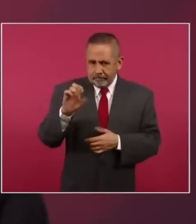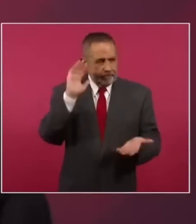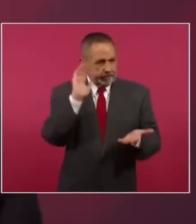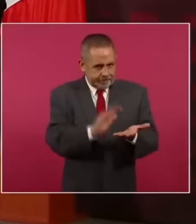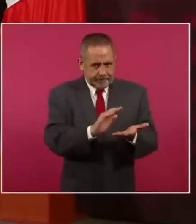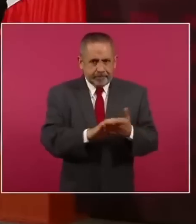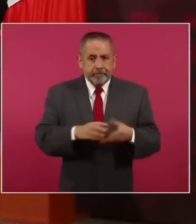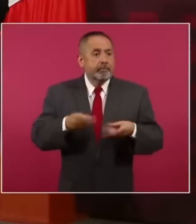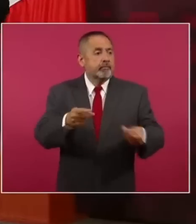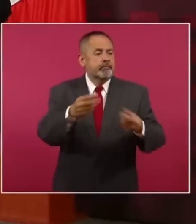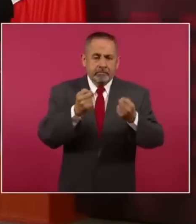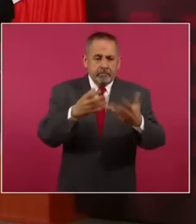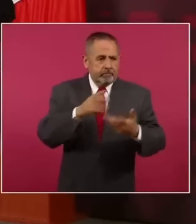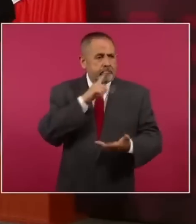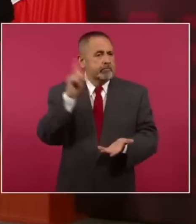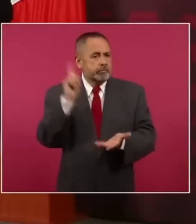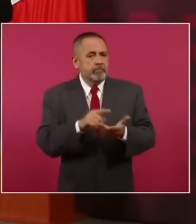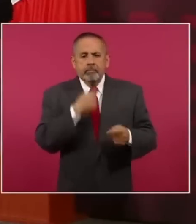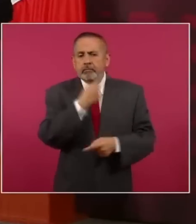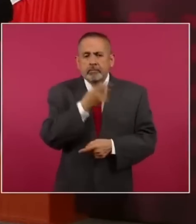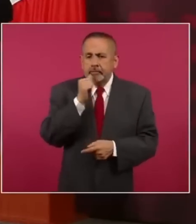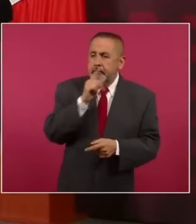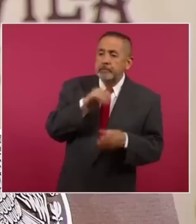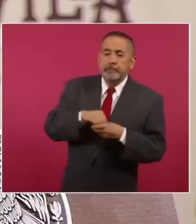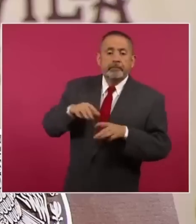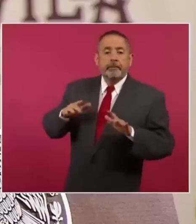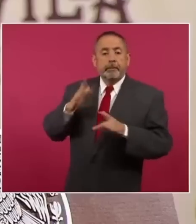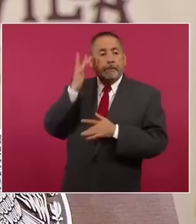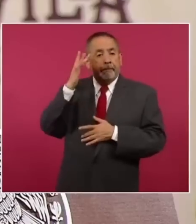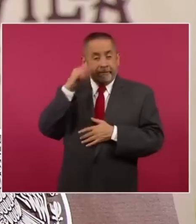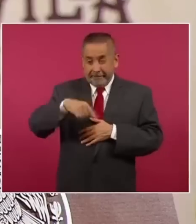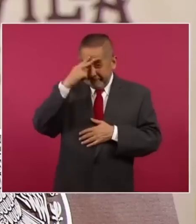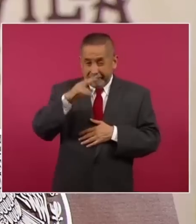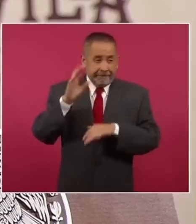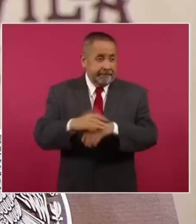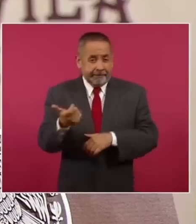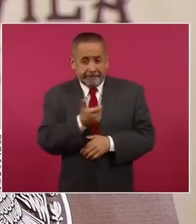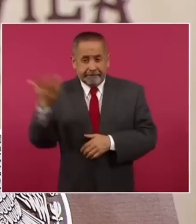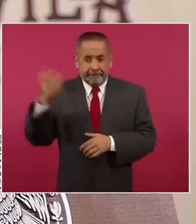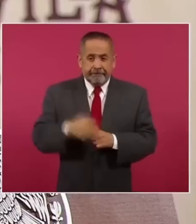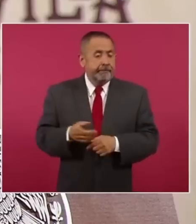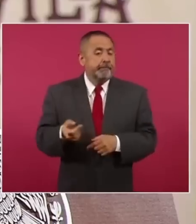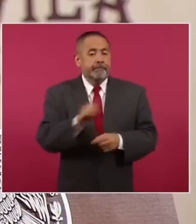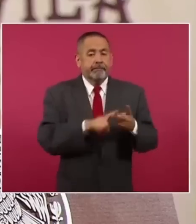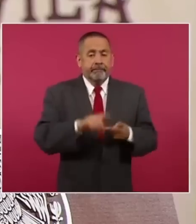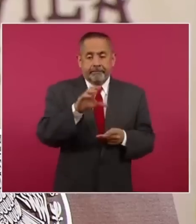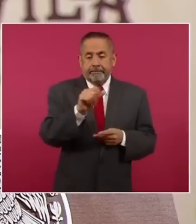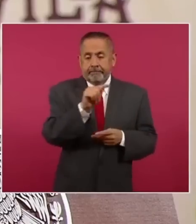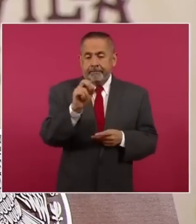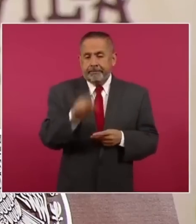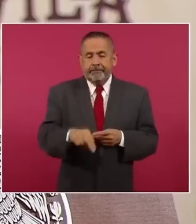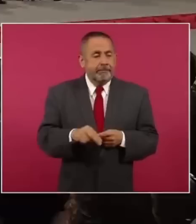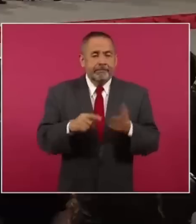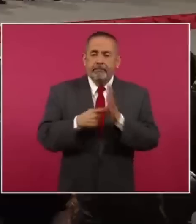reducir el costo de las elecciones, que en México son una de las más caras del mundo. Catón, por su parte, él ya de plano